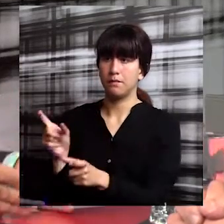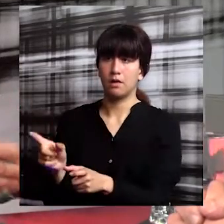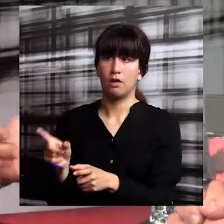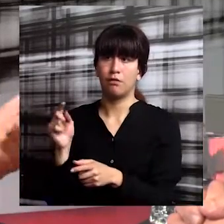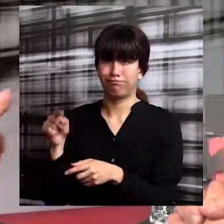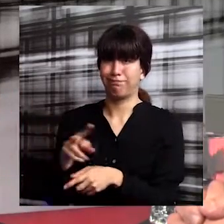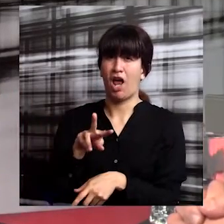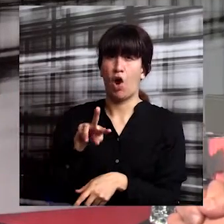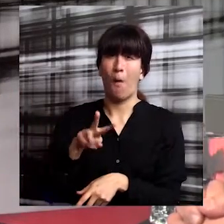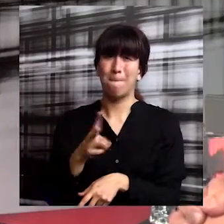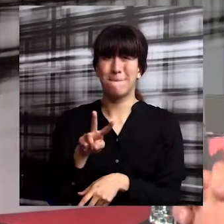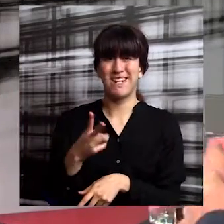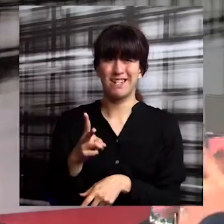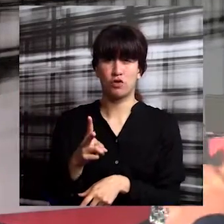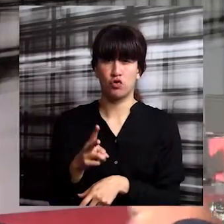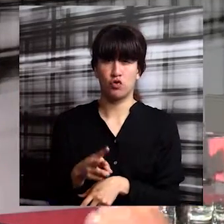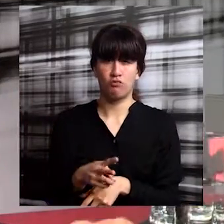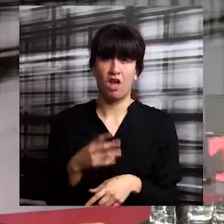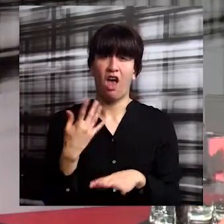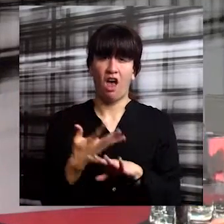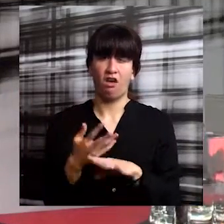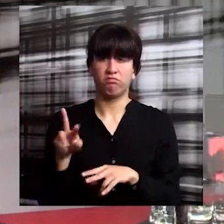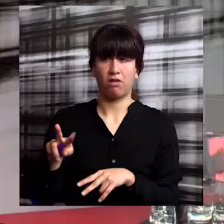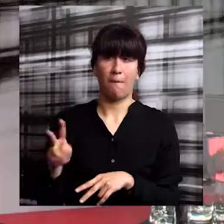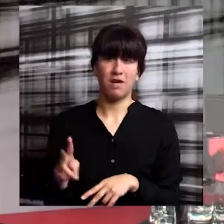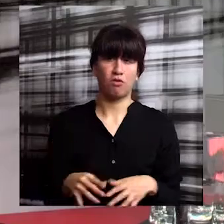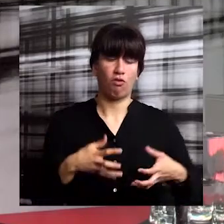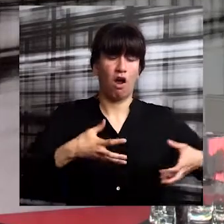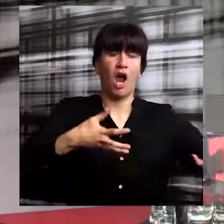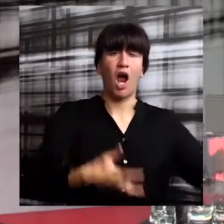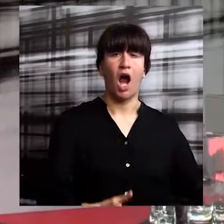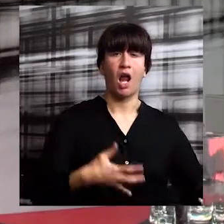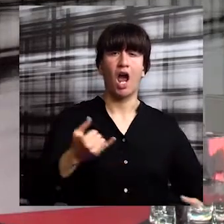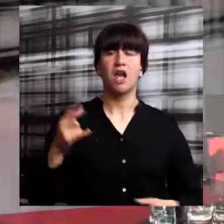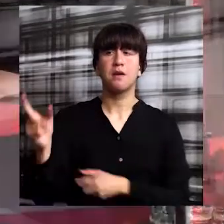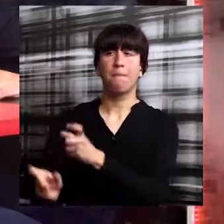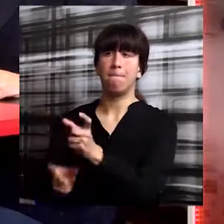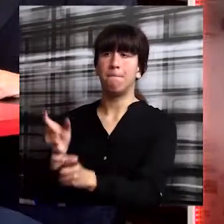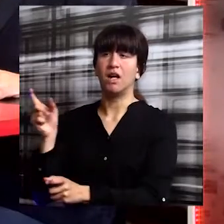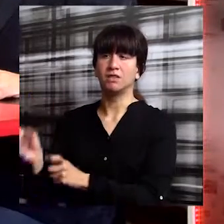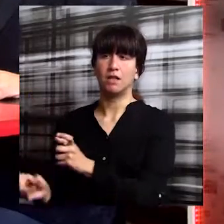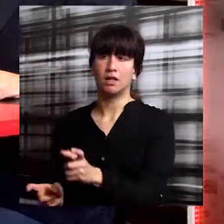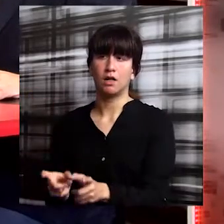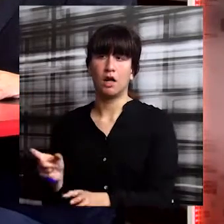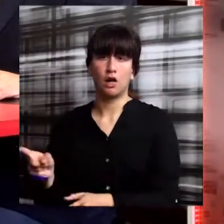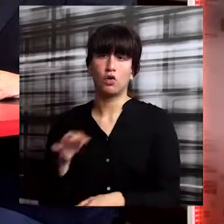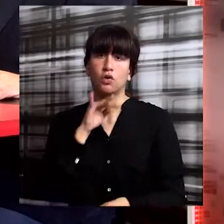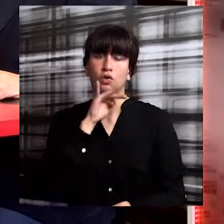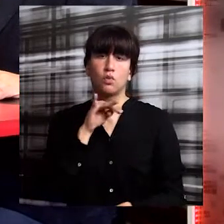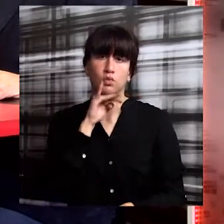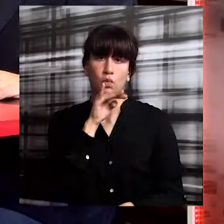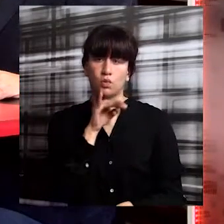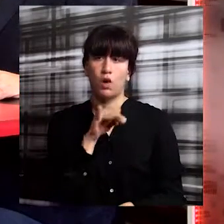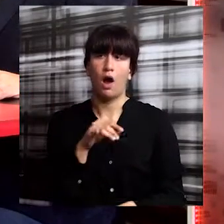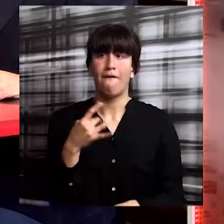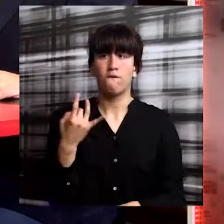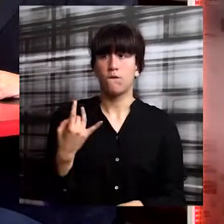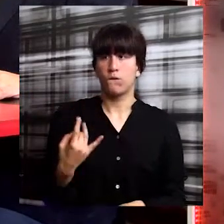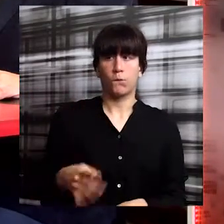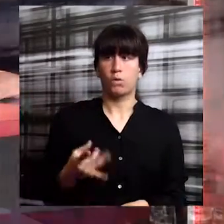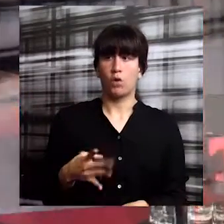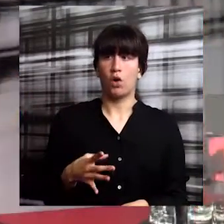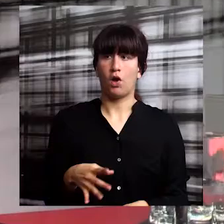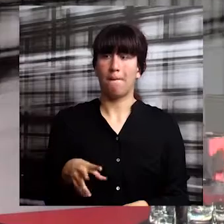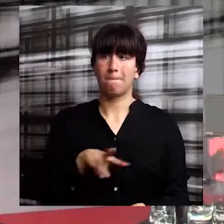para carga y pasajeros. Lo que uno puede tener es un terminal de carga con uso preferente, como fue tradicionalmente en Valparaíso,